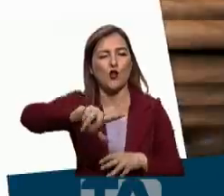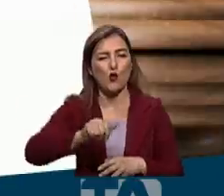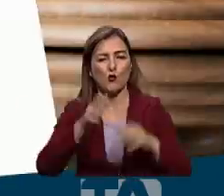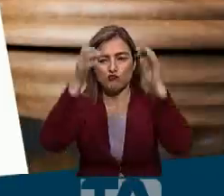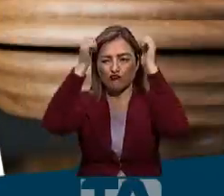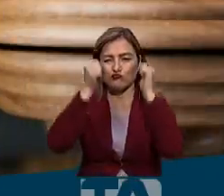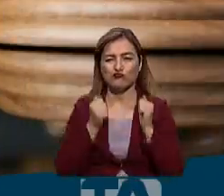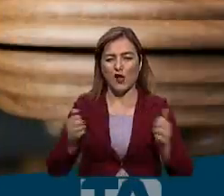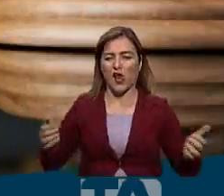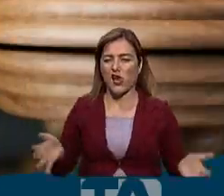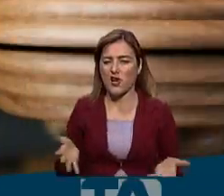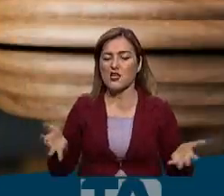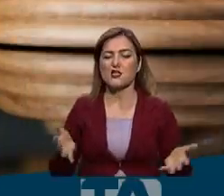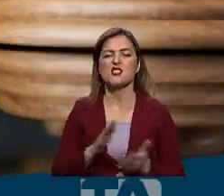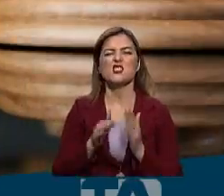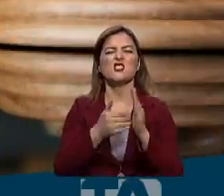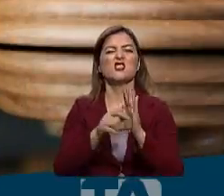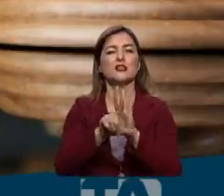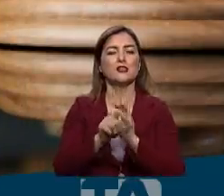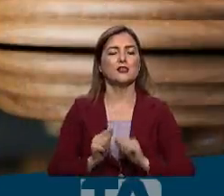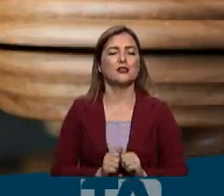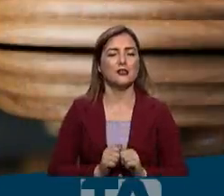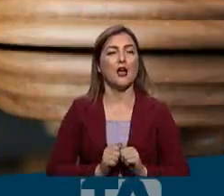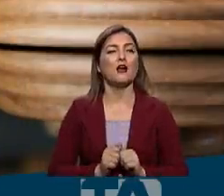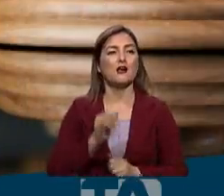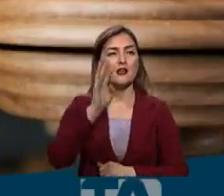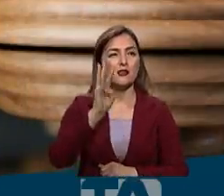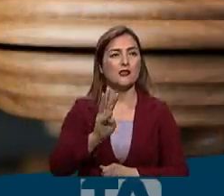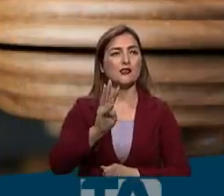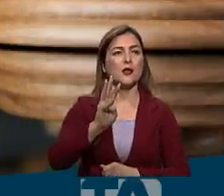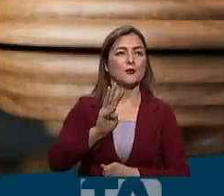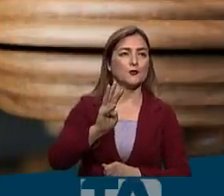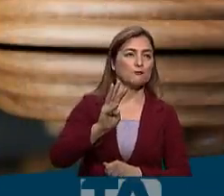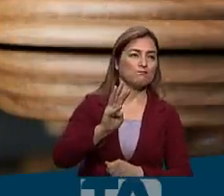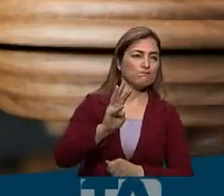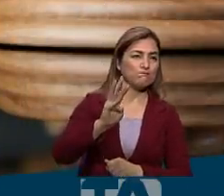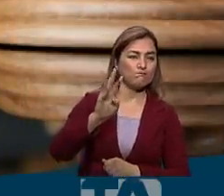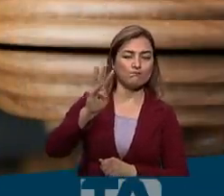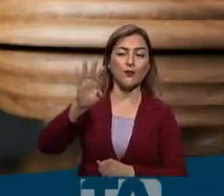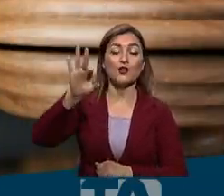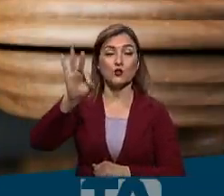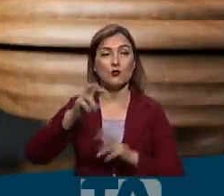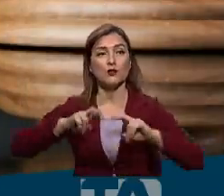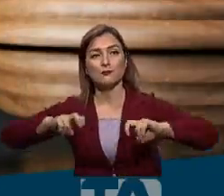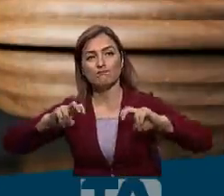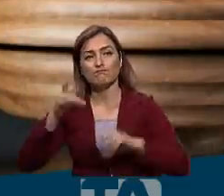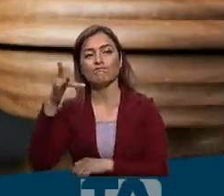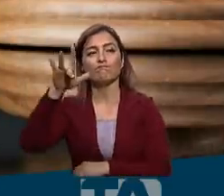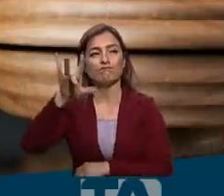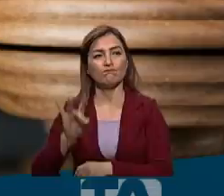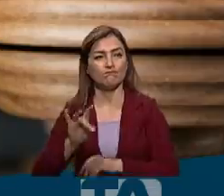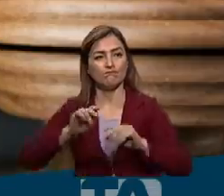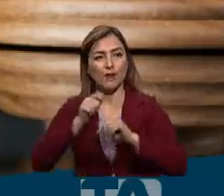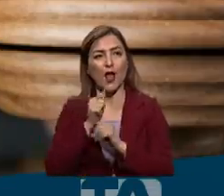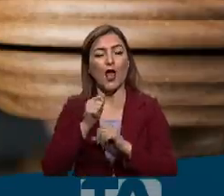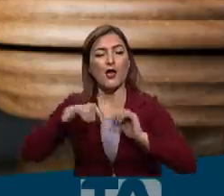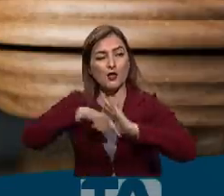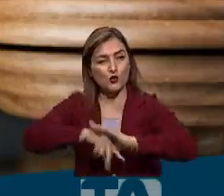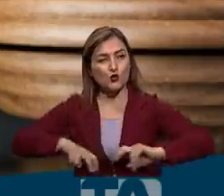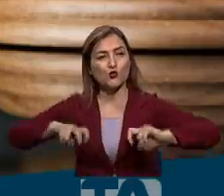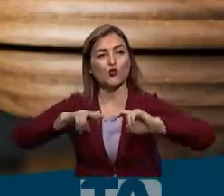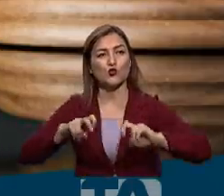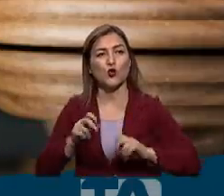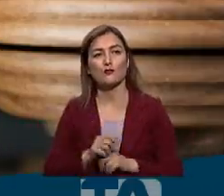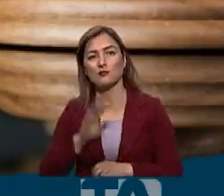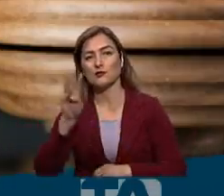instigación. 669 están en investigación previa, 18 en instrucción fiscal, 69 en etapa preparatoria de